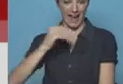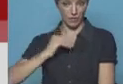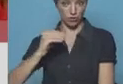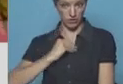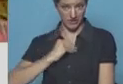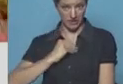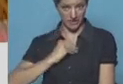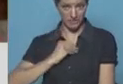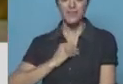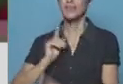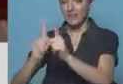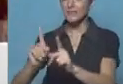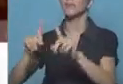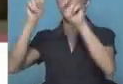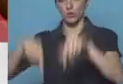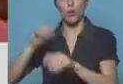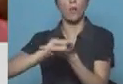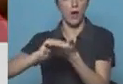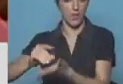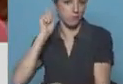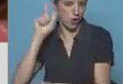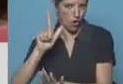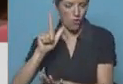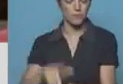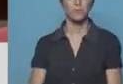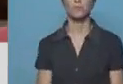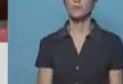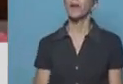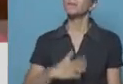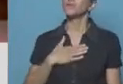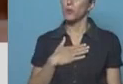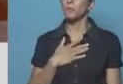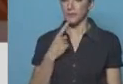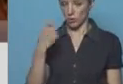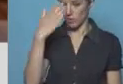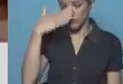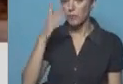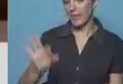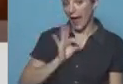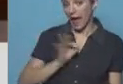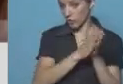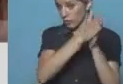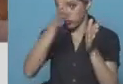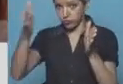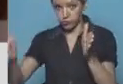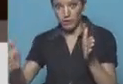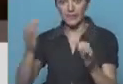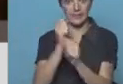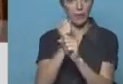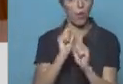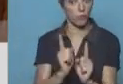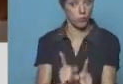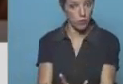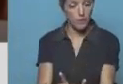había recibido de abogada. Entonces, yo digo, cuando vos tenés un periodo tan largo, inédito en la historia de estabilidad, porque no lo hemos tenido, porque